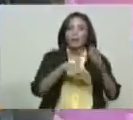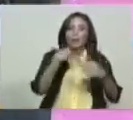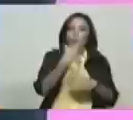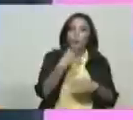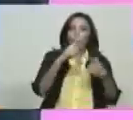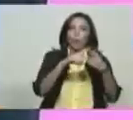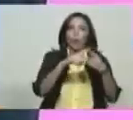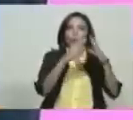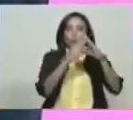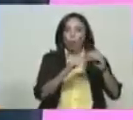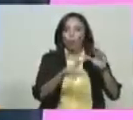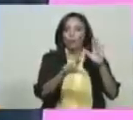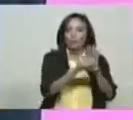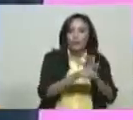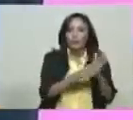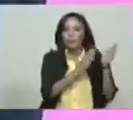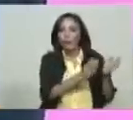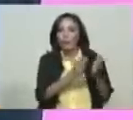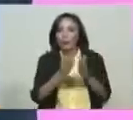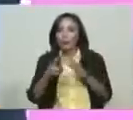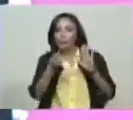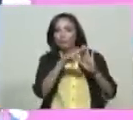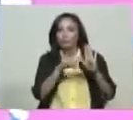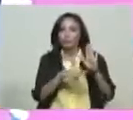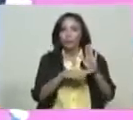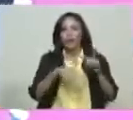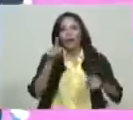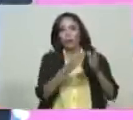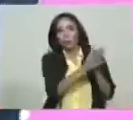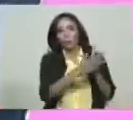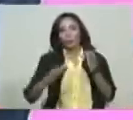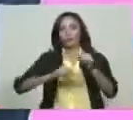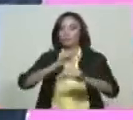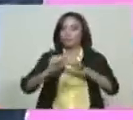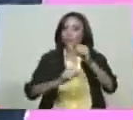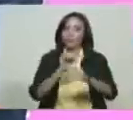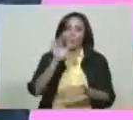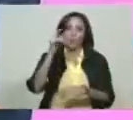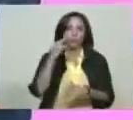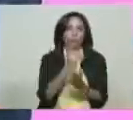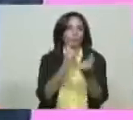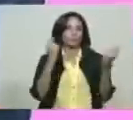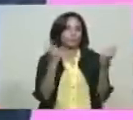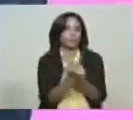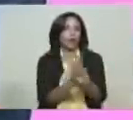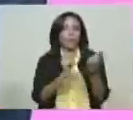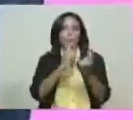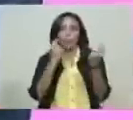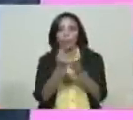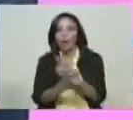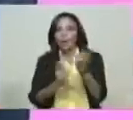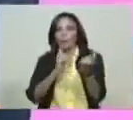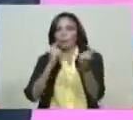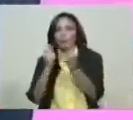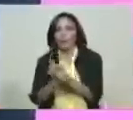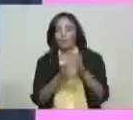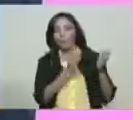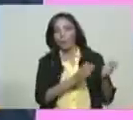nuestros documentos y nuestros estatutos fueron hechos para varias décadas, para transitar. Y